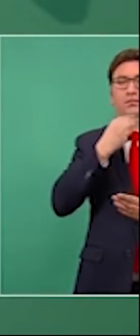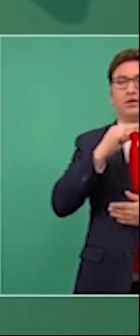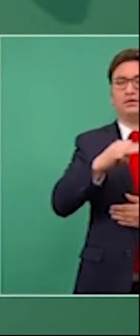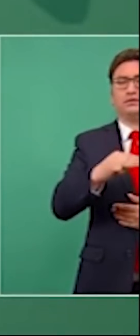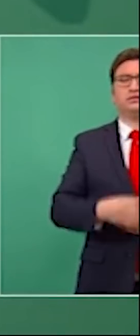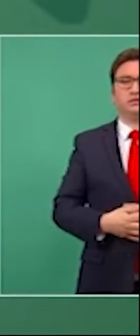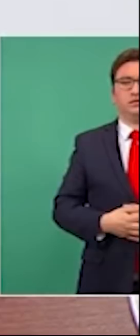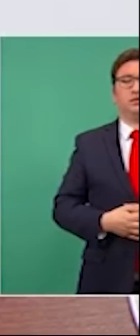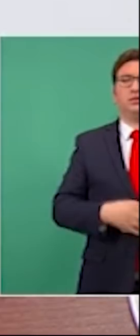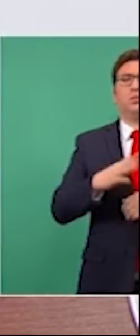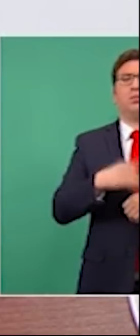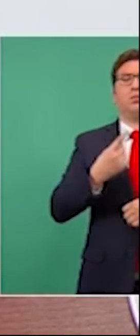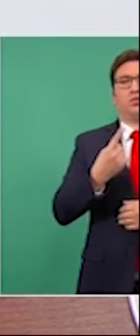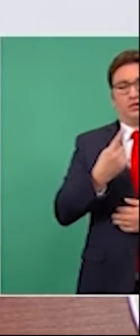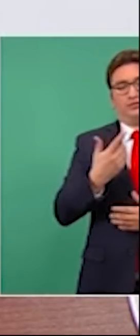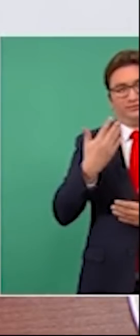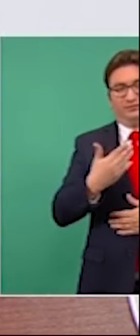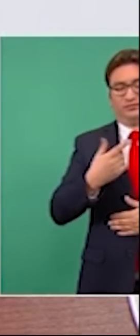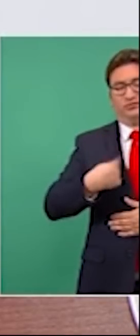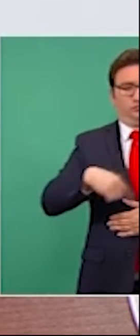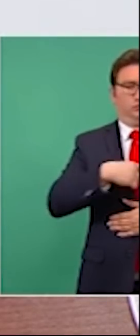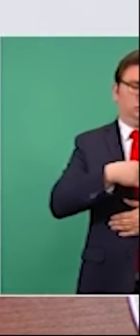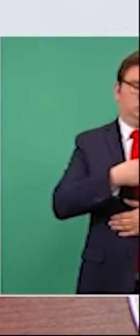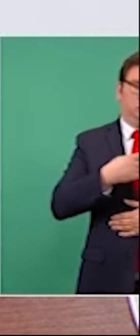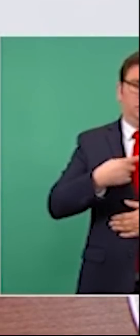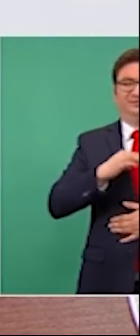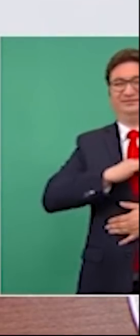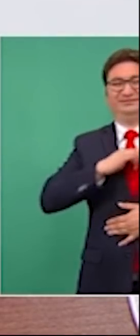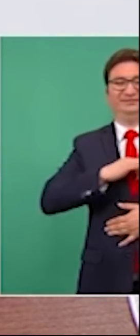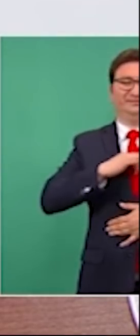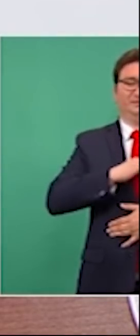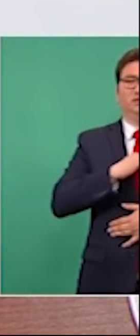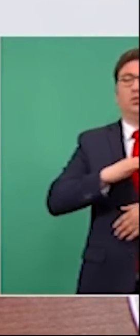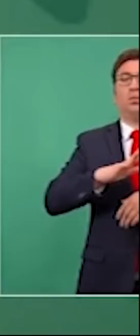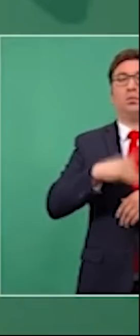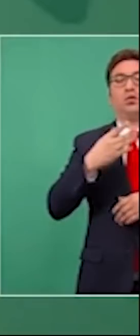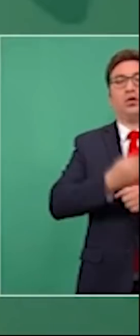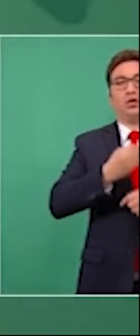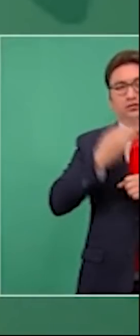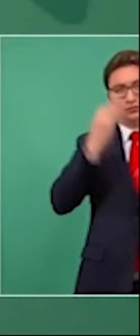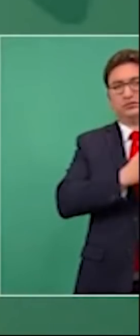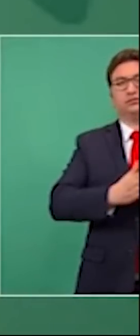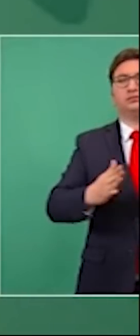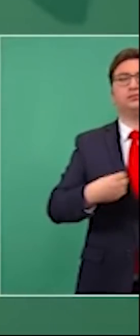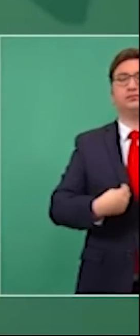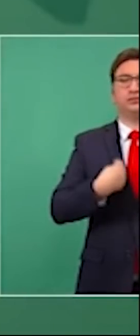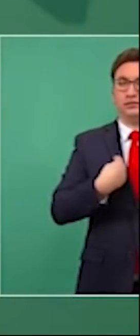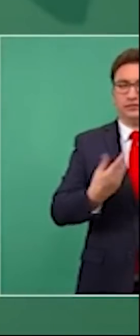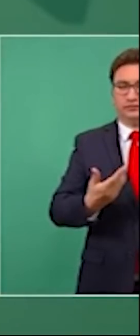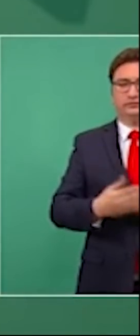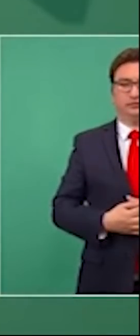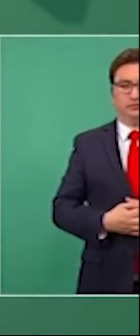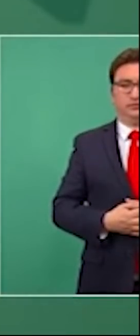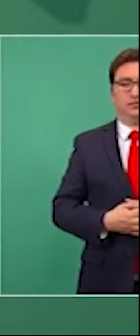porque debemos de felicitarnos por el momento que estamos viviendo, ¿no?